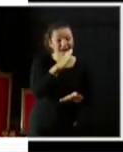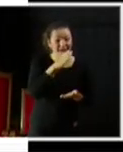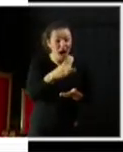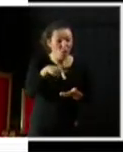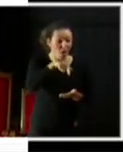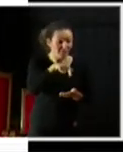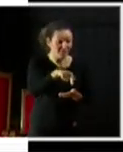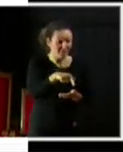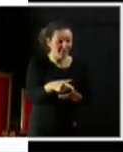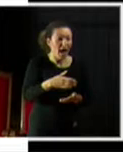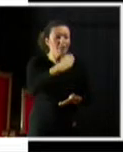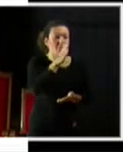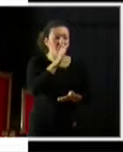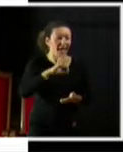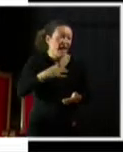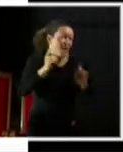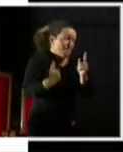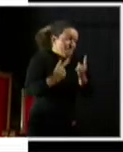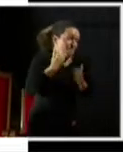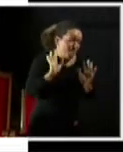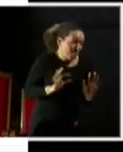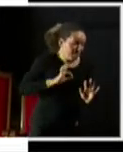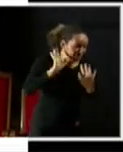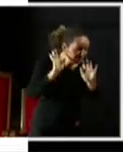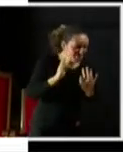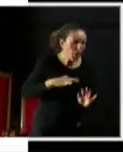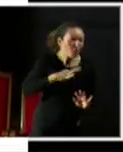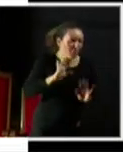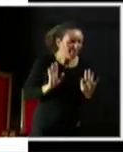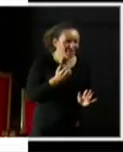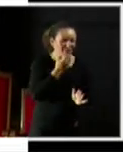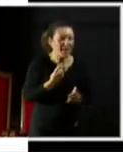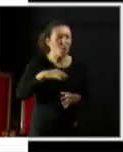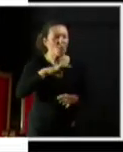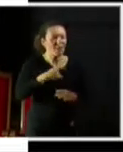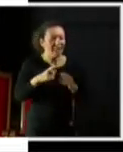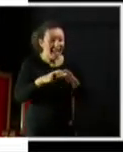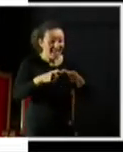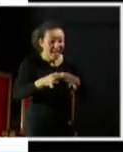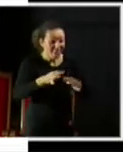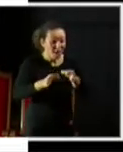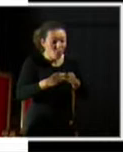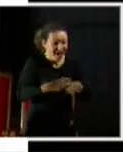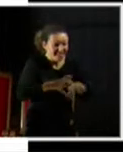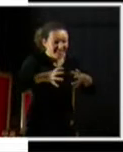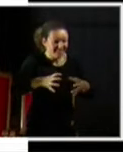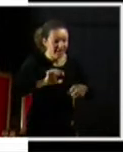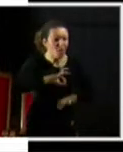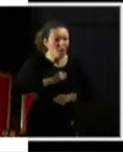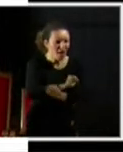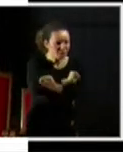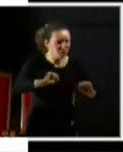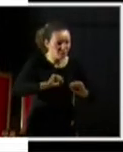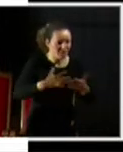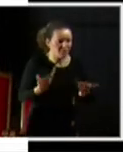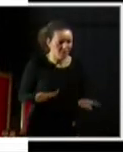se hincha y puede estallar en las células vegetales no ocurre por el fenómeno de la turgencia gracias a que tiene una pared celular la